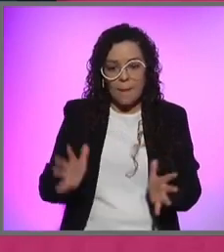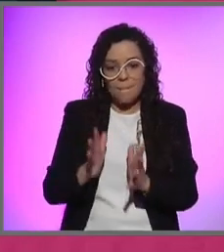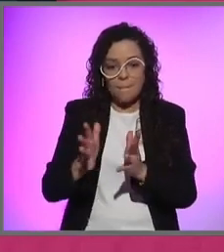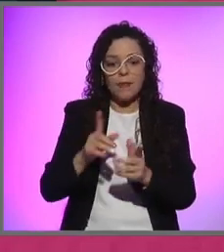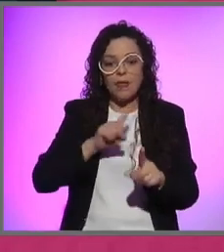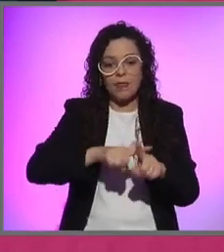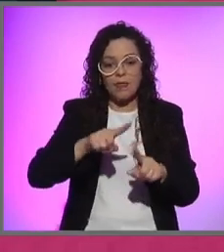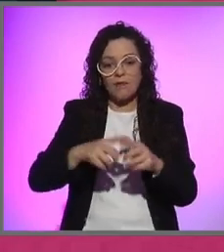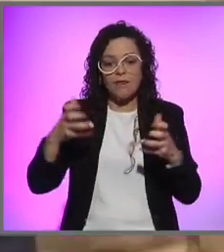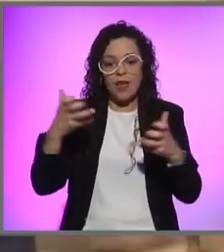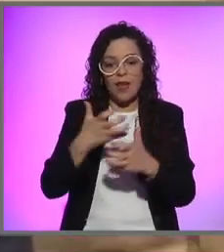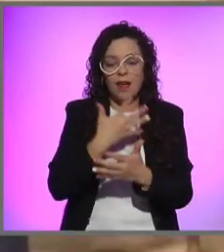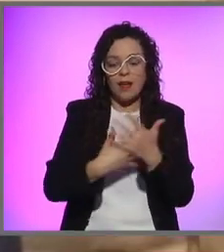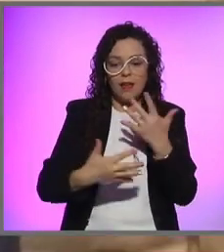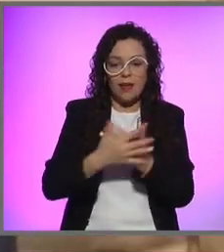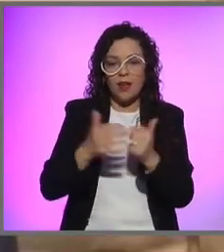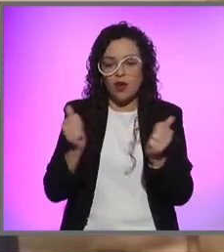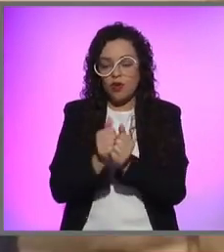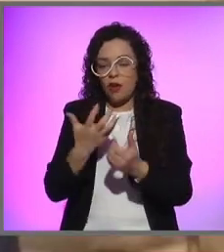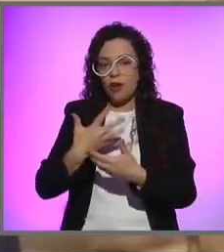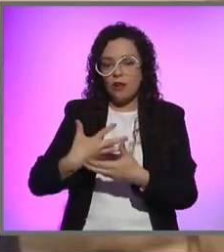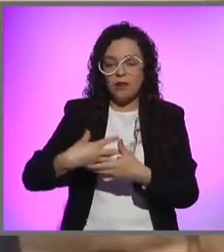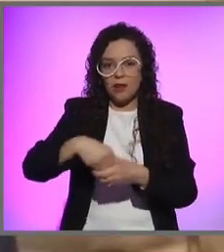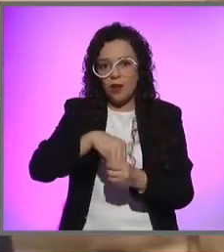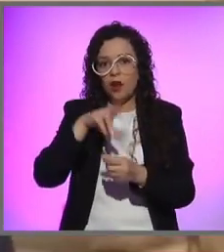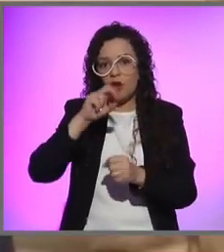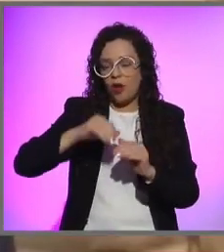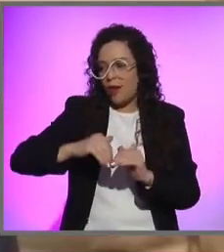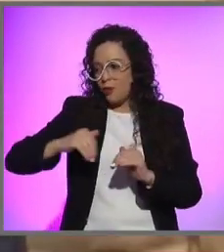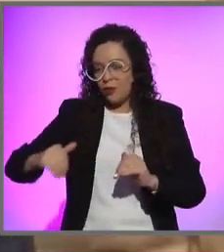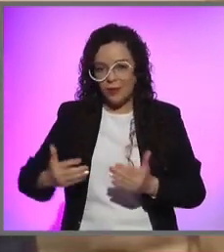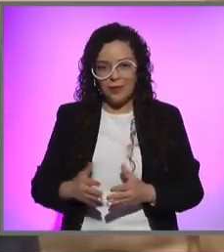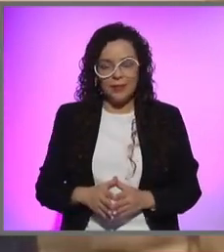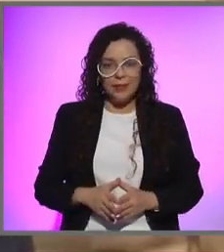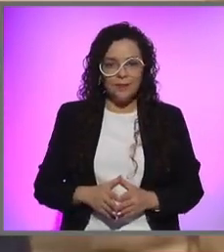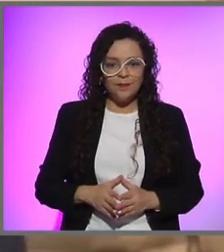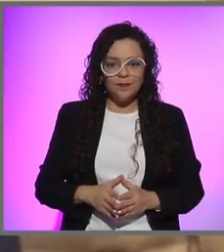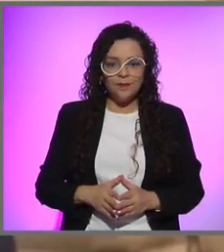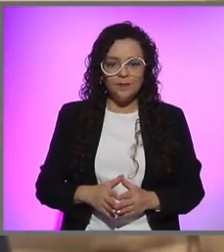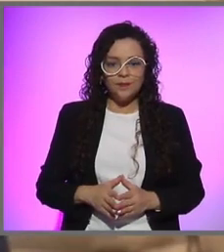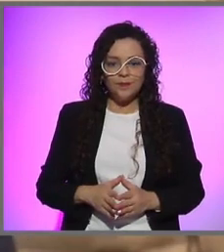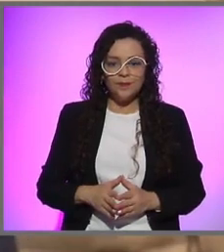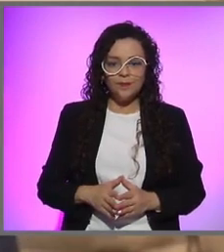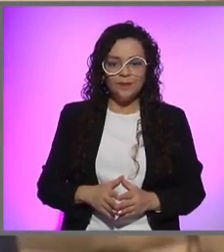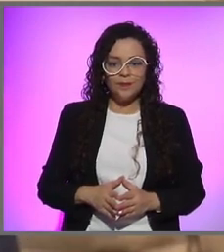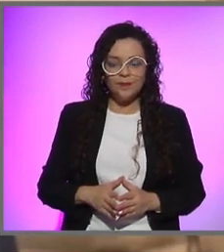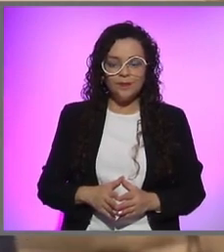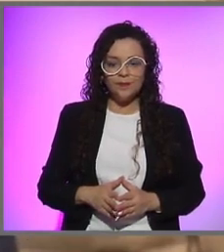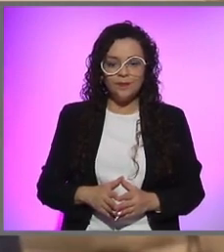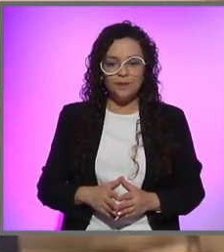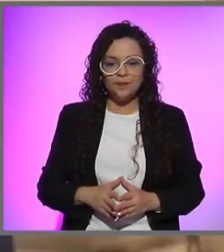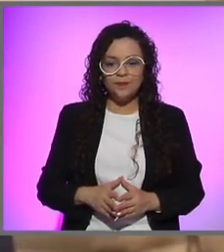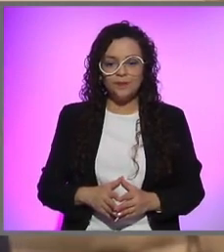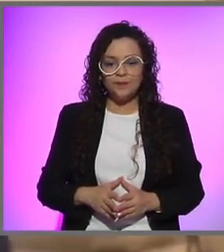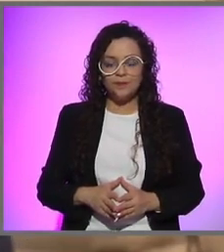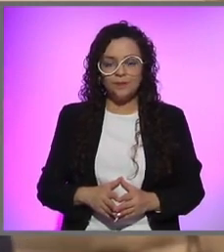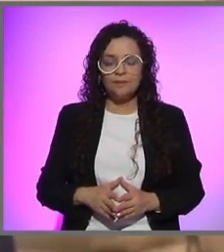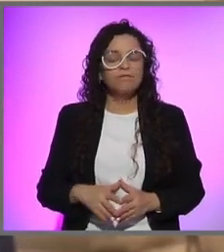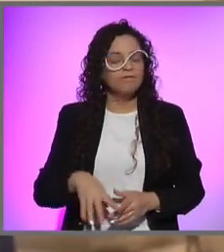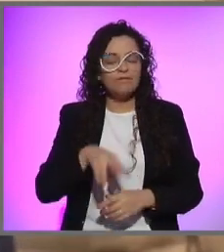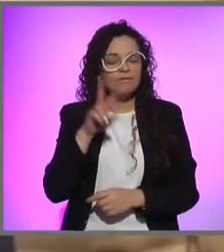les pràctiques excloents. Creo también que es importante porque es un poco habitual el